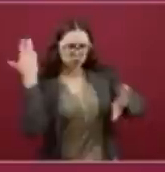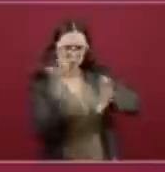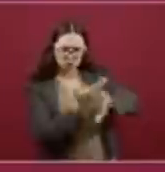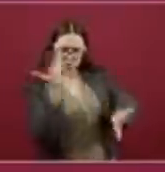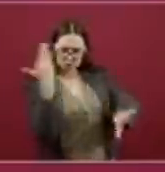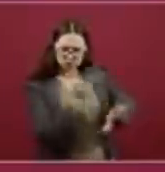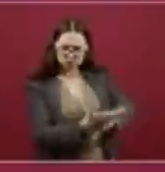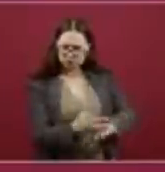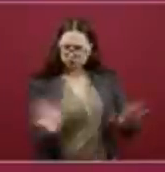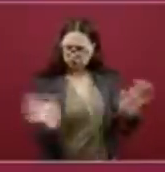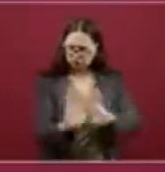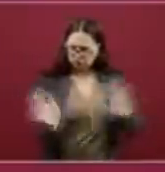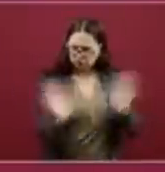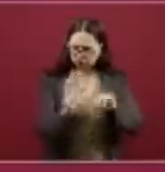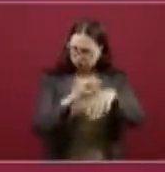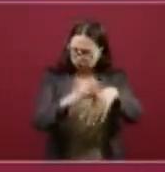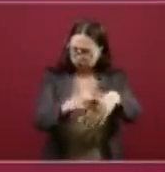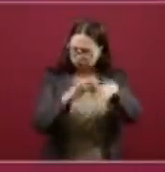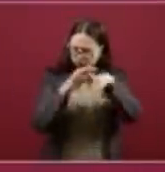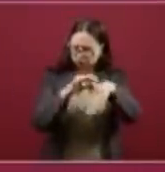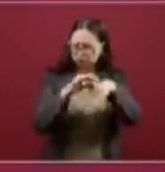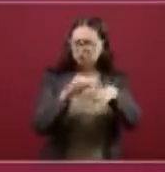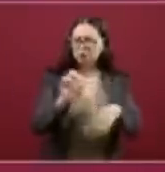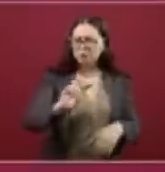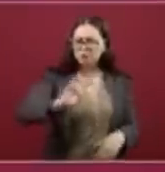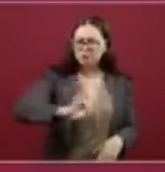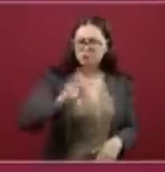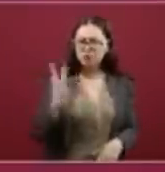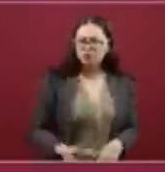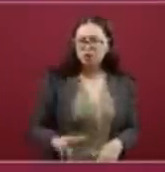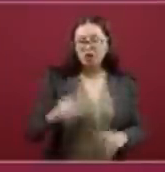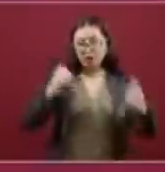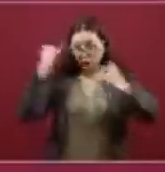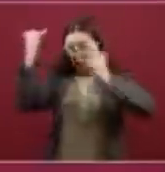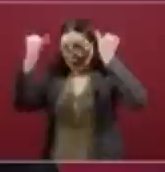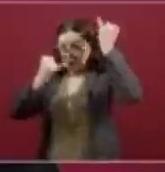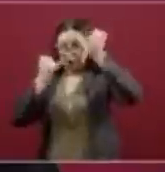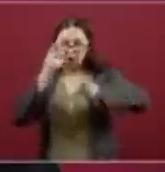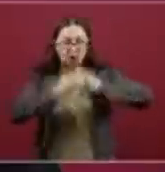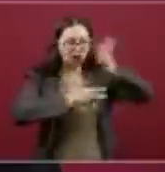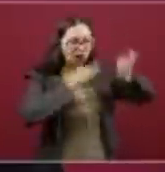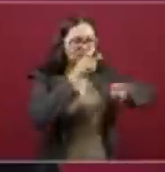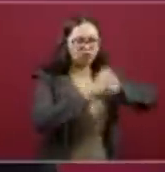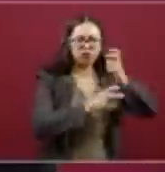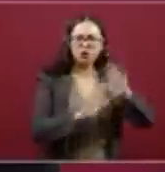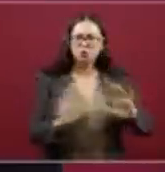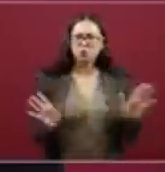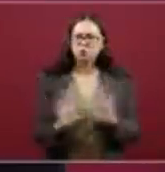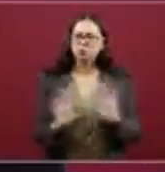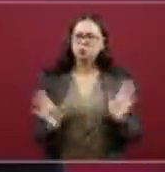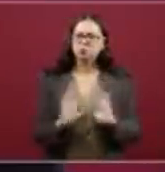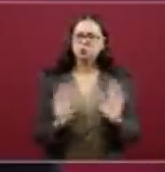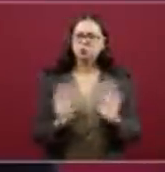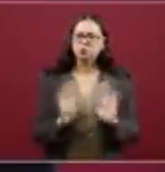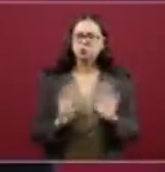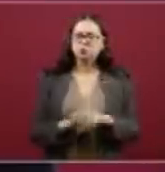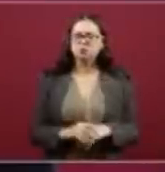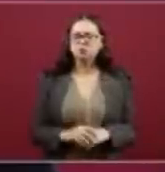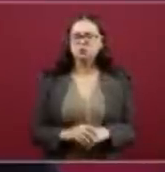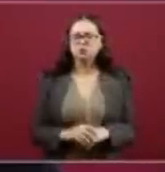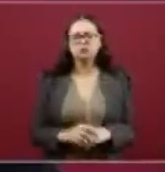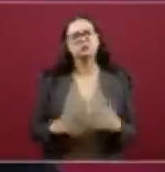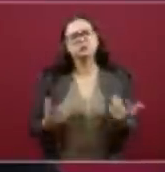considero real, no es una invención y es parte de